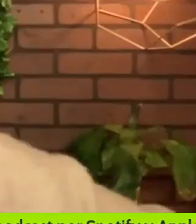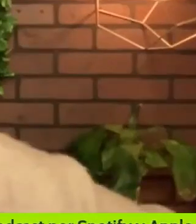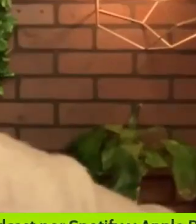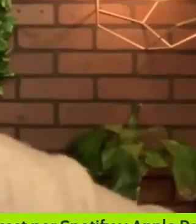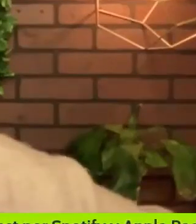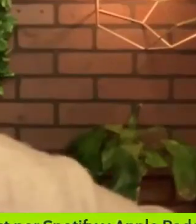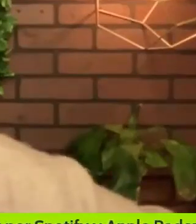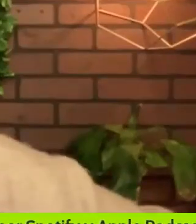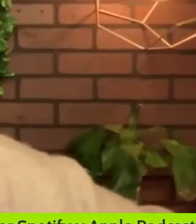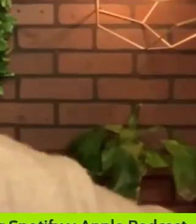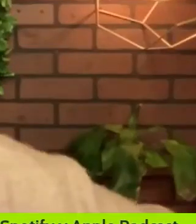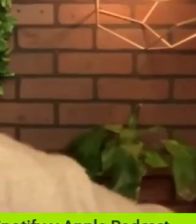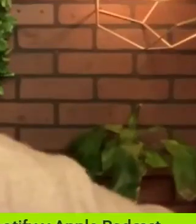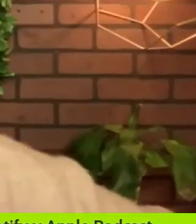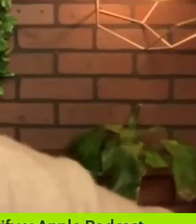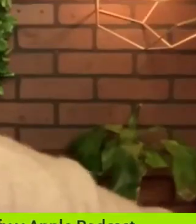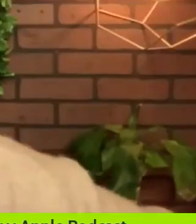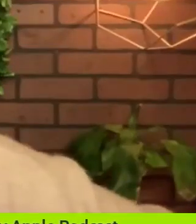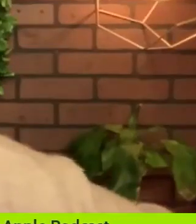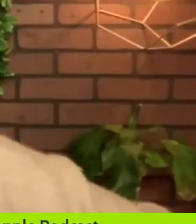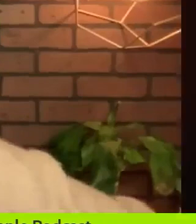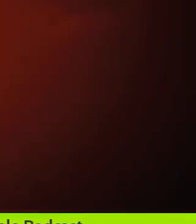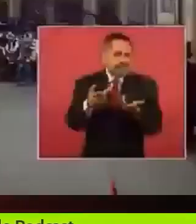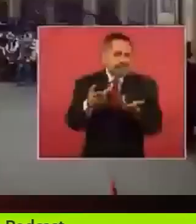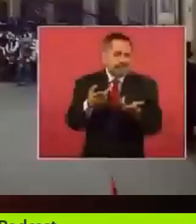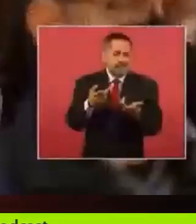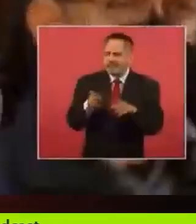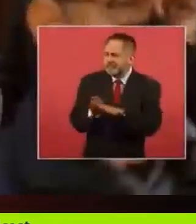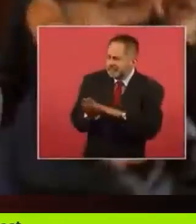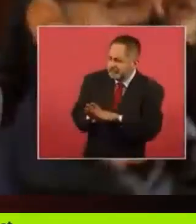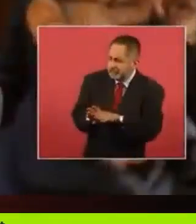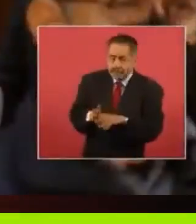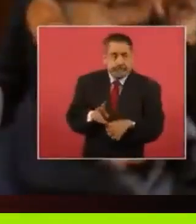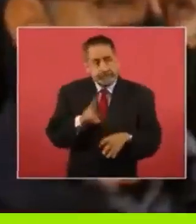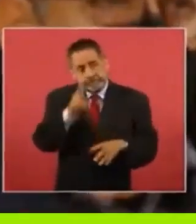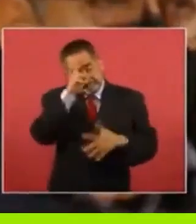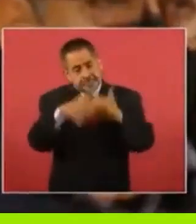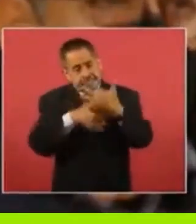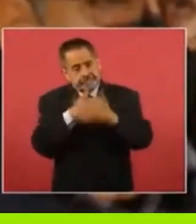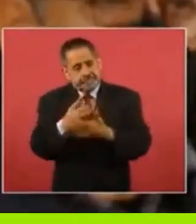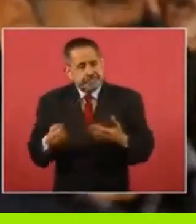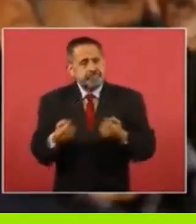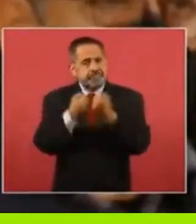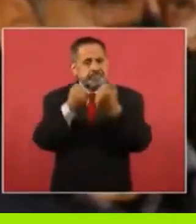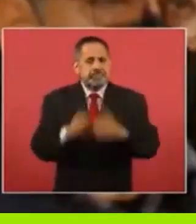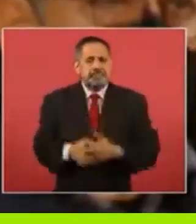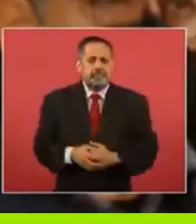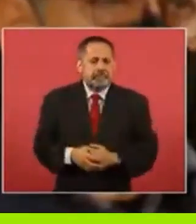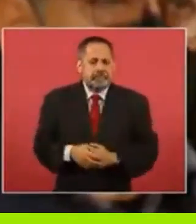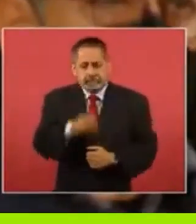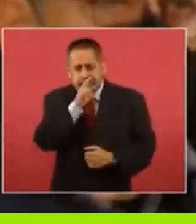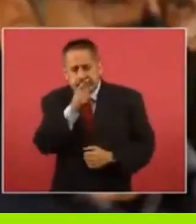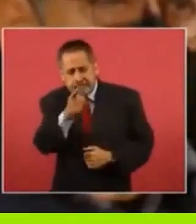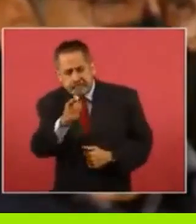mañana sobre este proceso electoral interna incluso hasta la violencia no